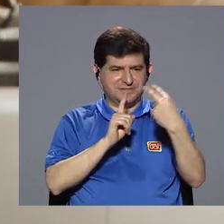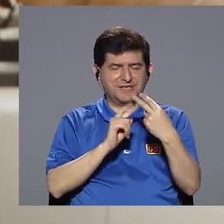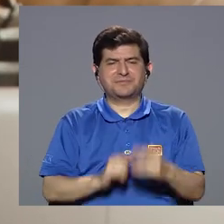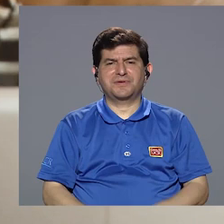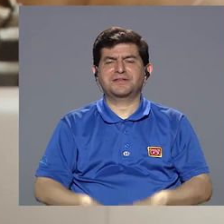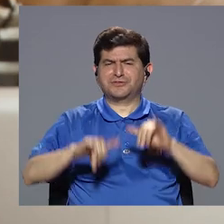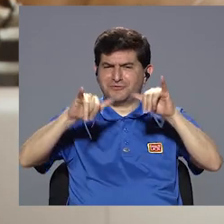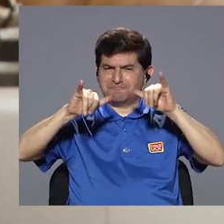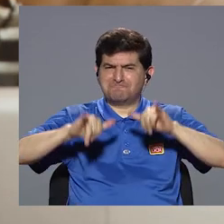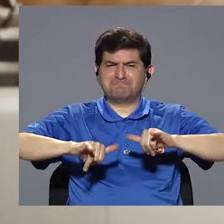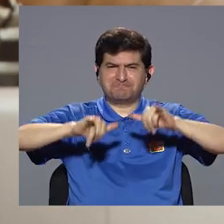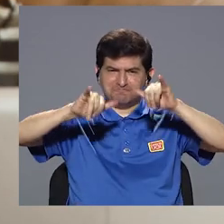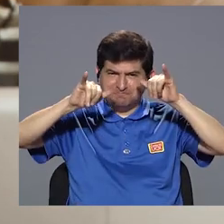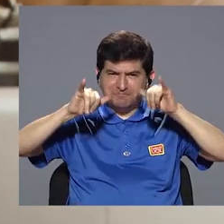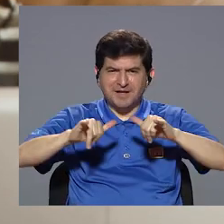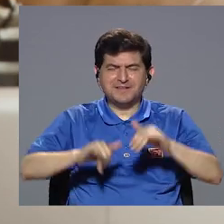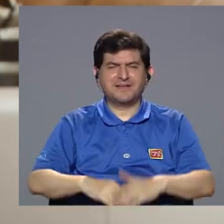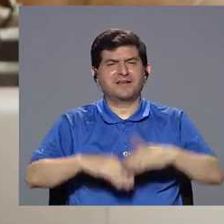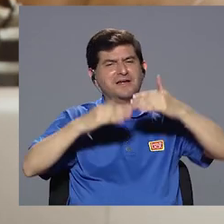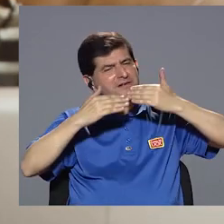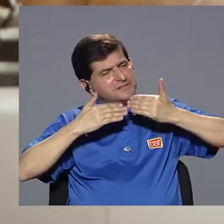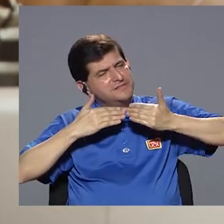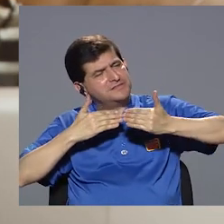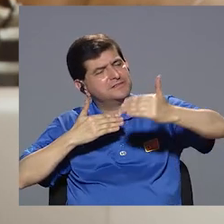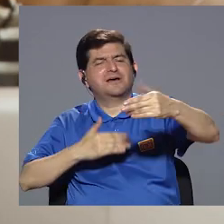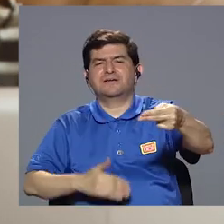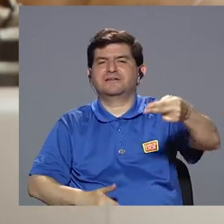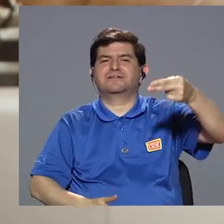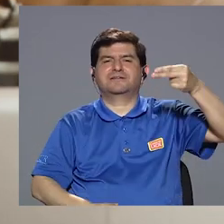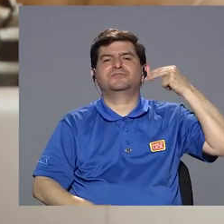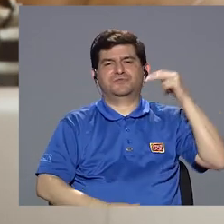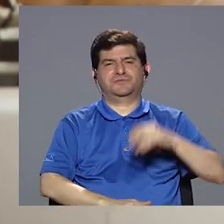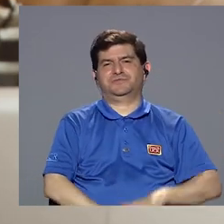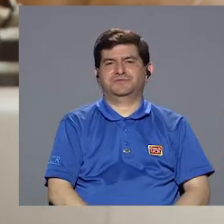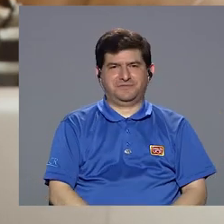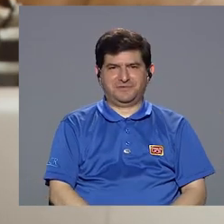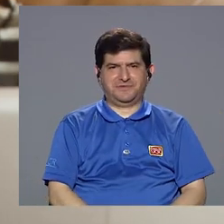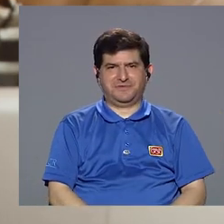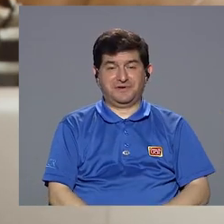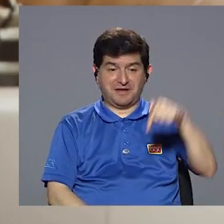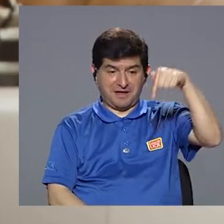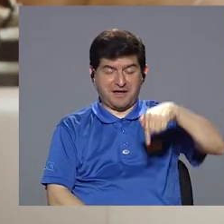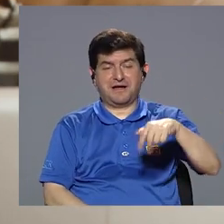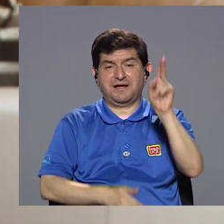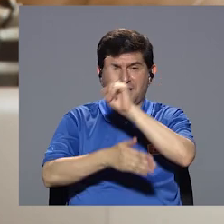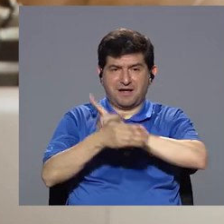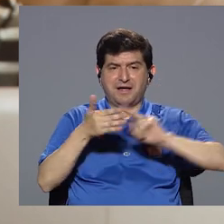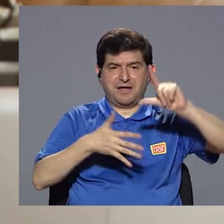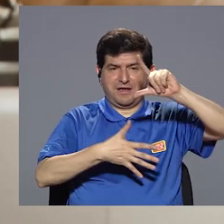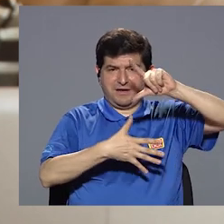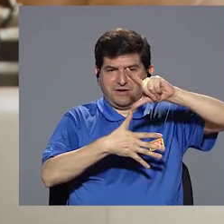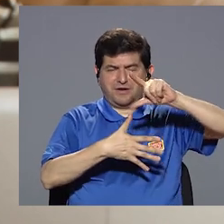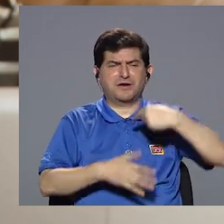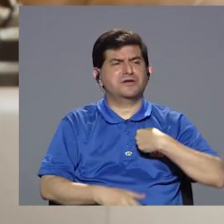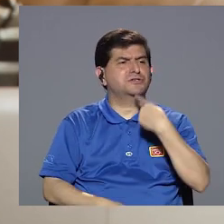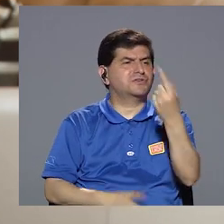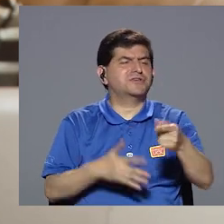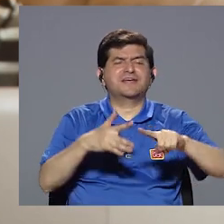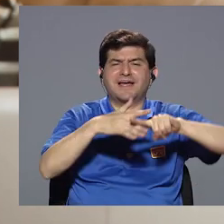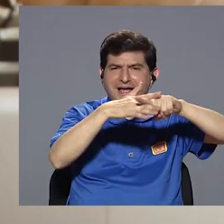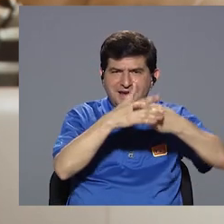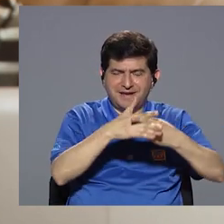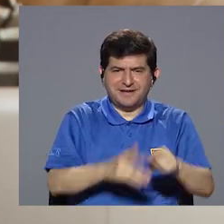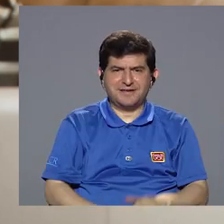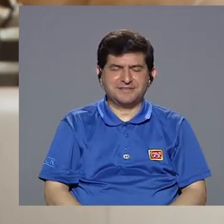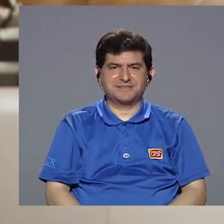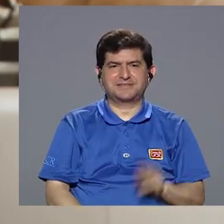que ha estado presente mucho a lo largo de la historia de la universidad latinoamericana yo mencionaba al